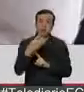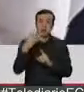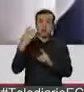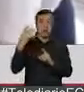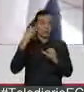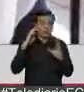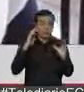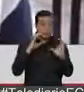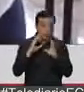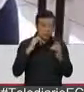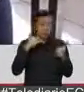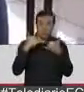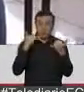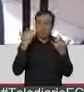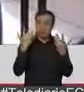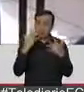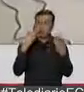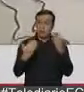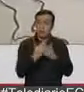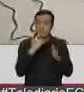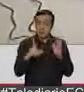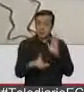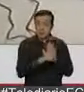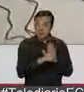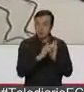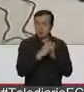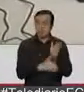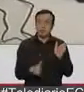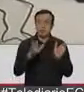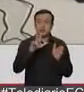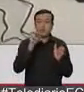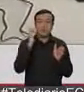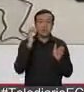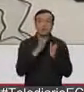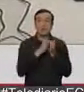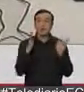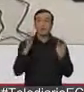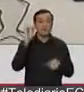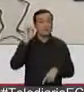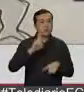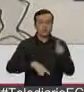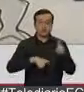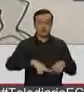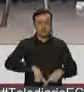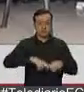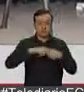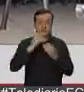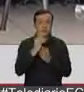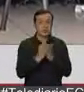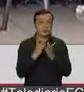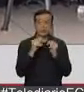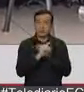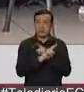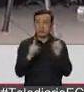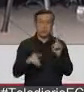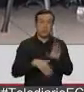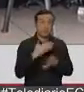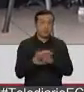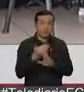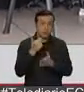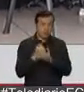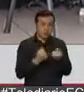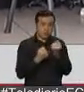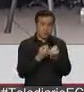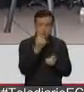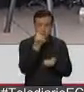y una vez que entre en vigor la ley durante 30 días no se podrá suspender ningún servicio y se ofrecerá facilidades